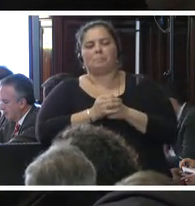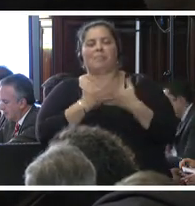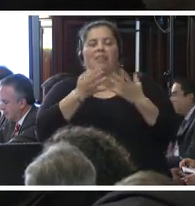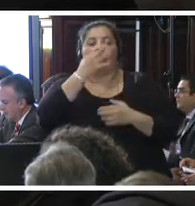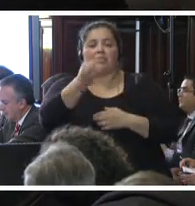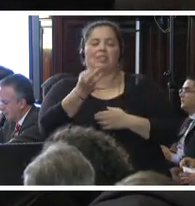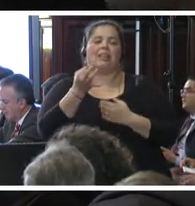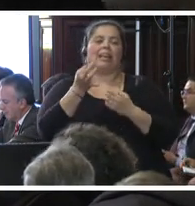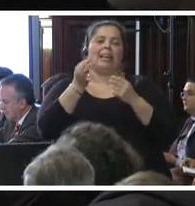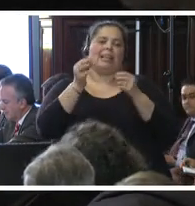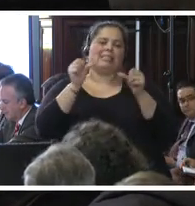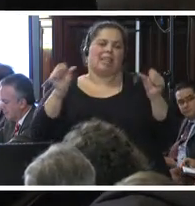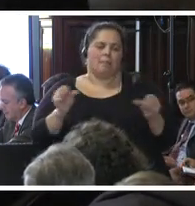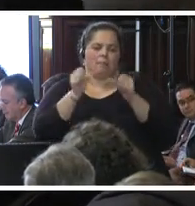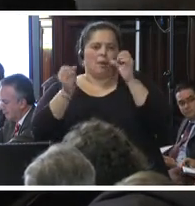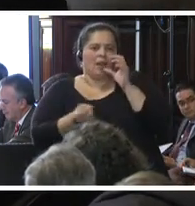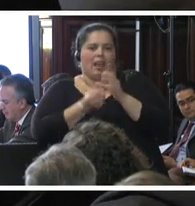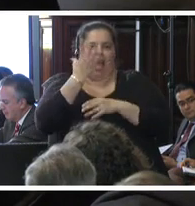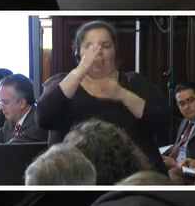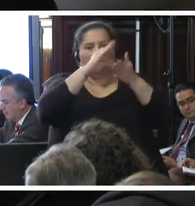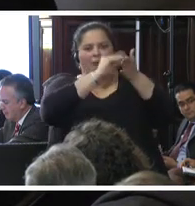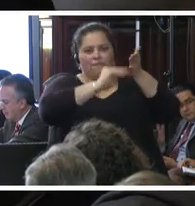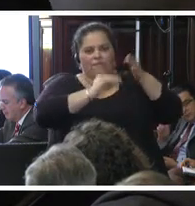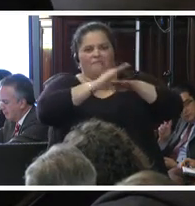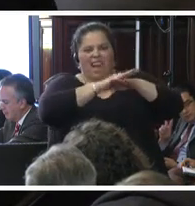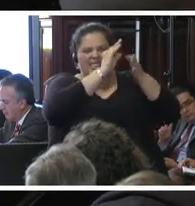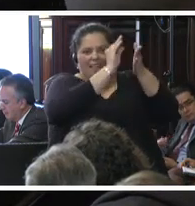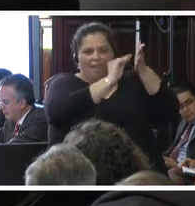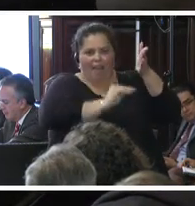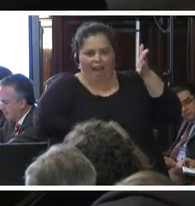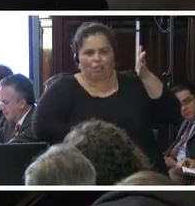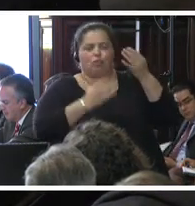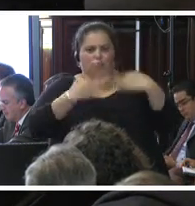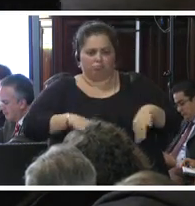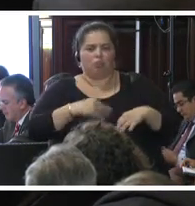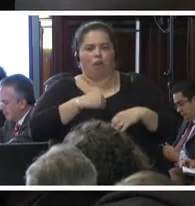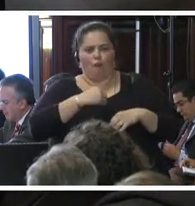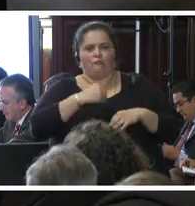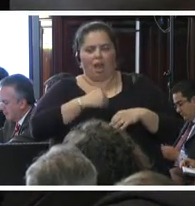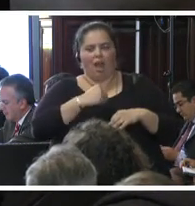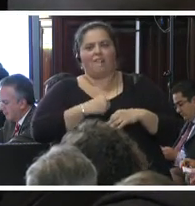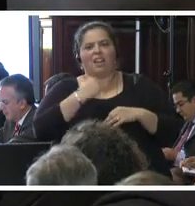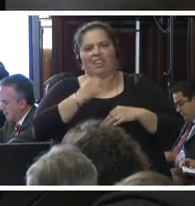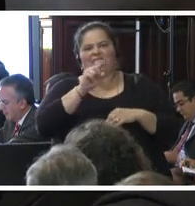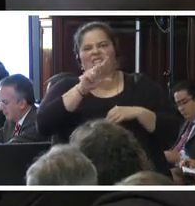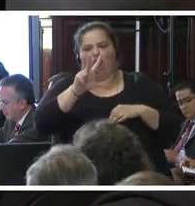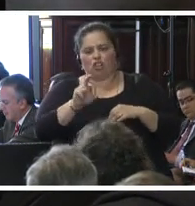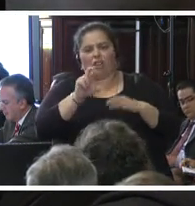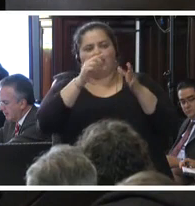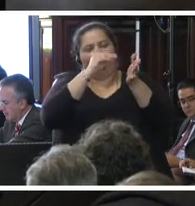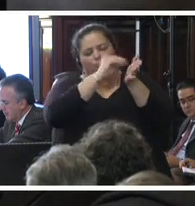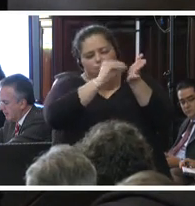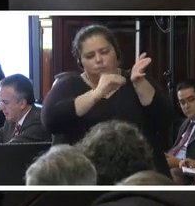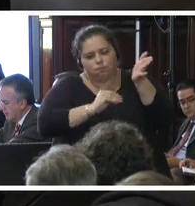se ha creado una base de datos confiable, con más de 180 rubros que tiene esta